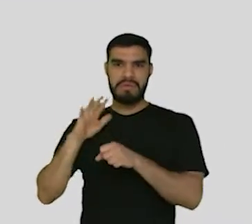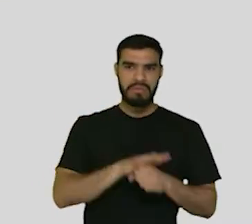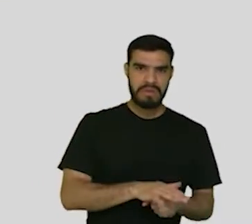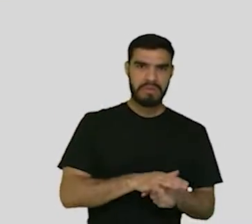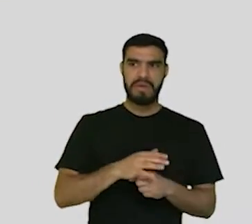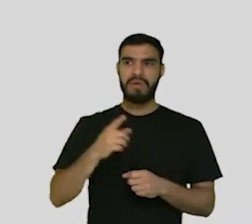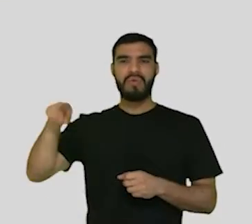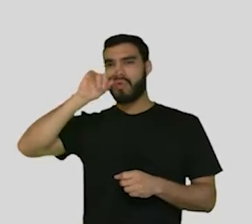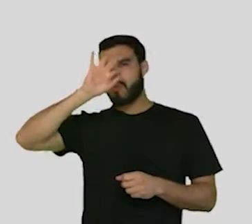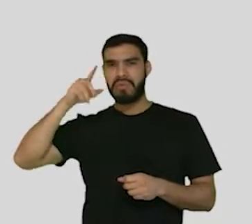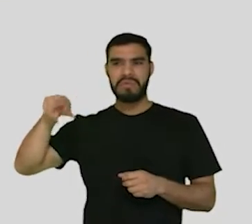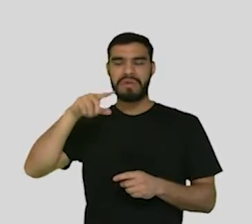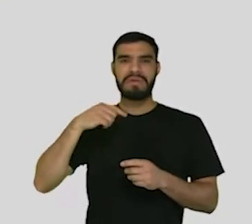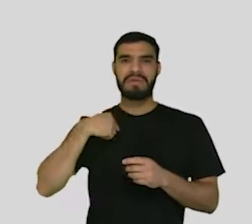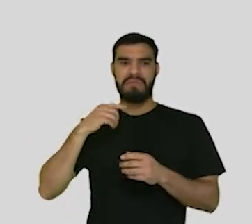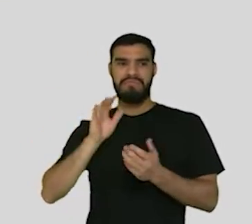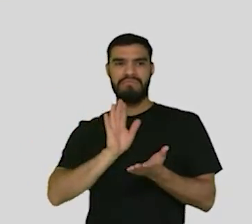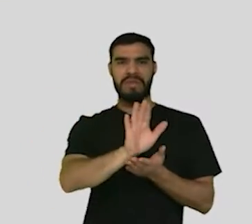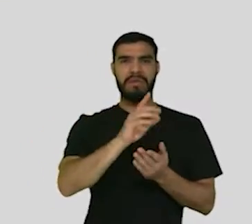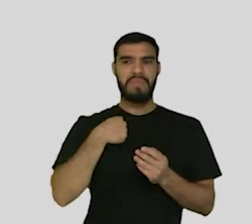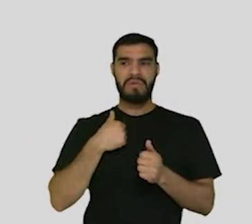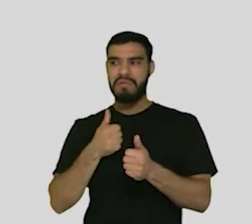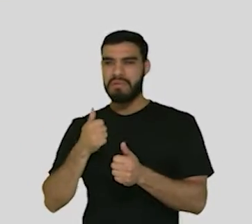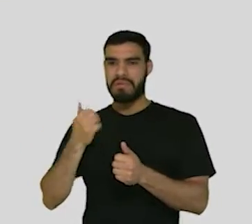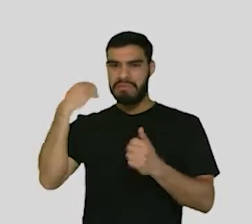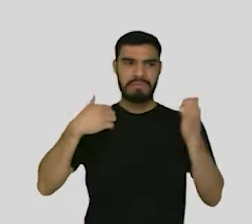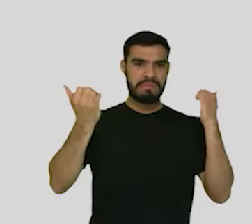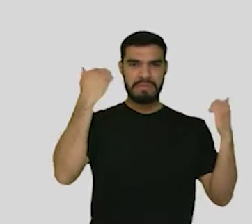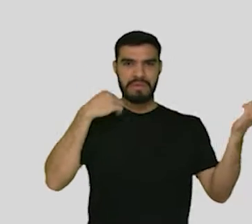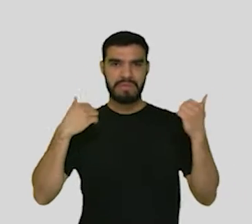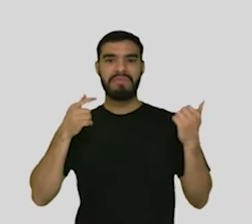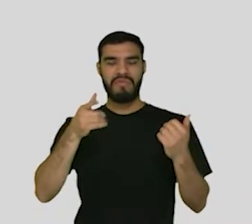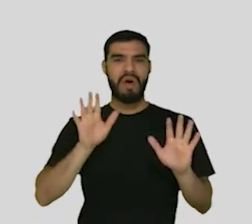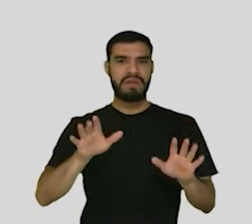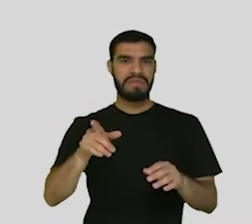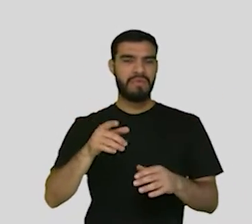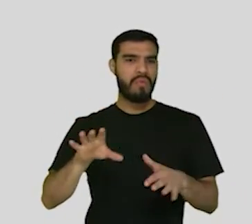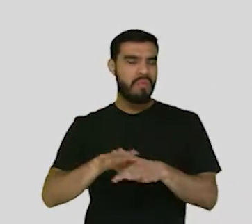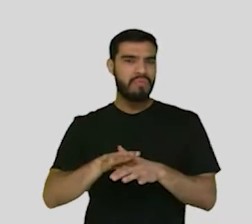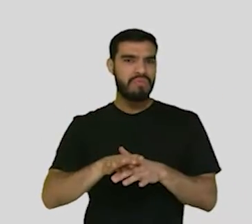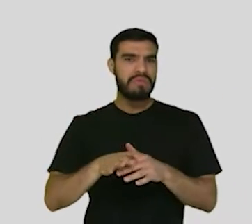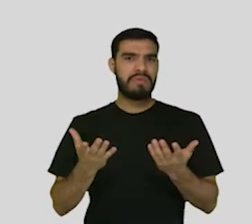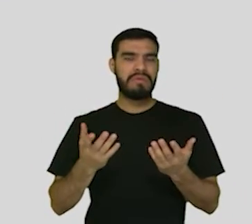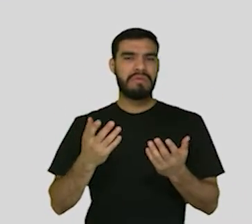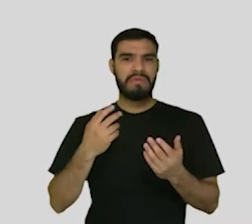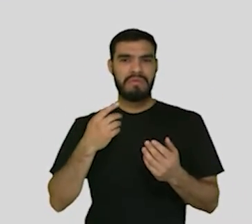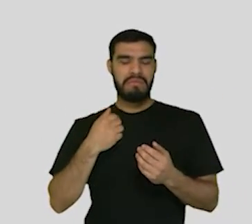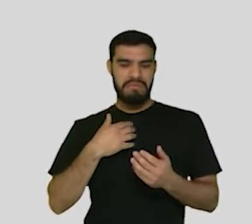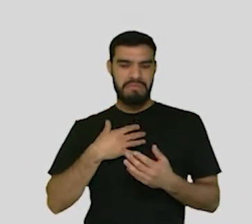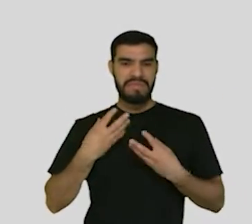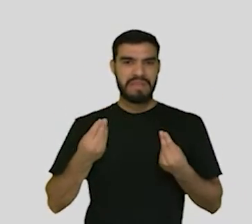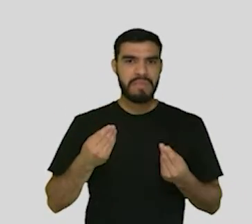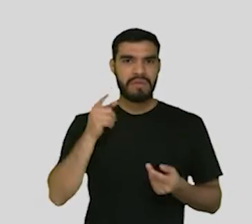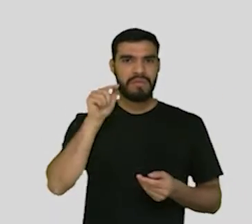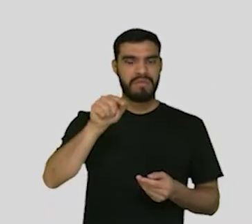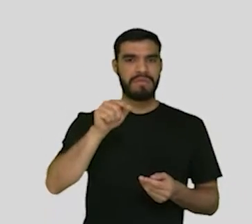tu hice tema, epe mitá, o cada cuadra vagina, pe te cuyo abu, tu hice tre iba en arena.